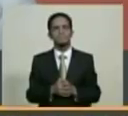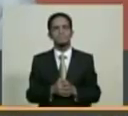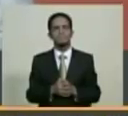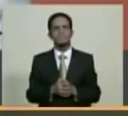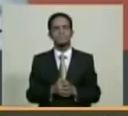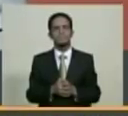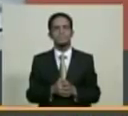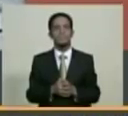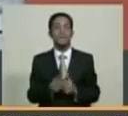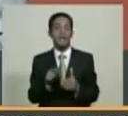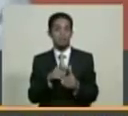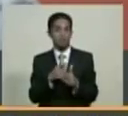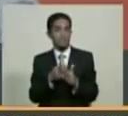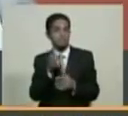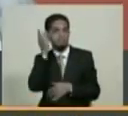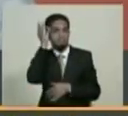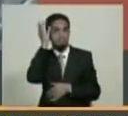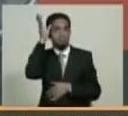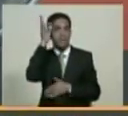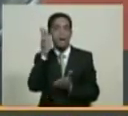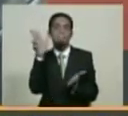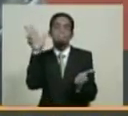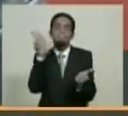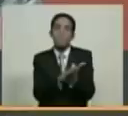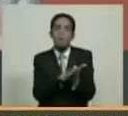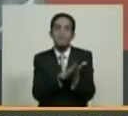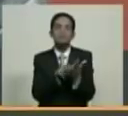se dio la orden, la aprobación a 4 puntos